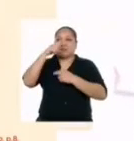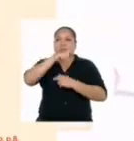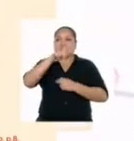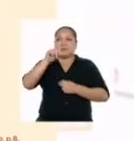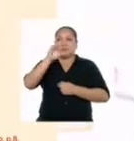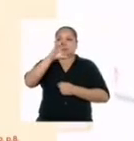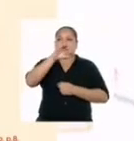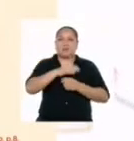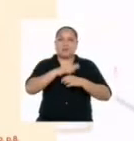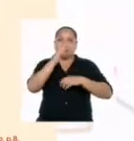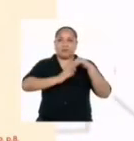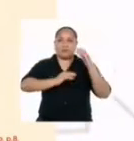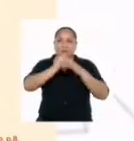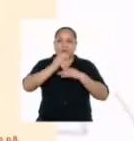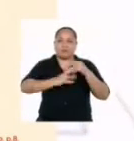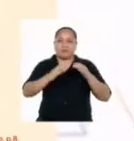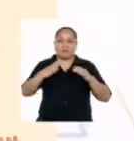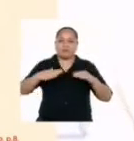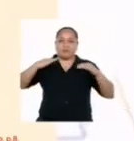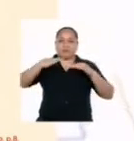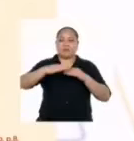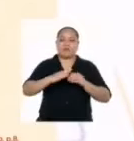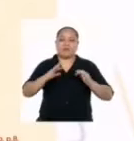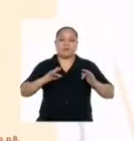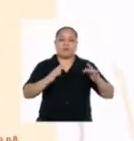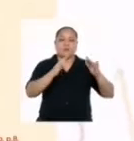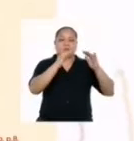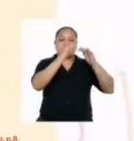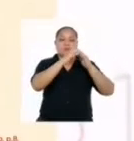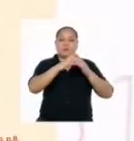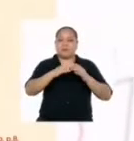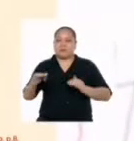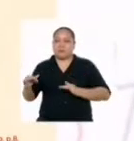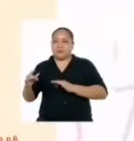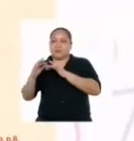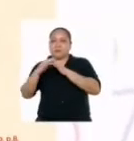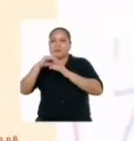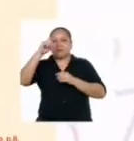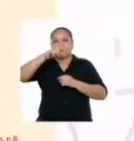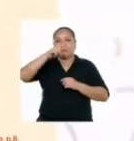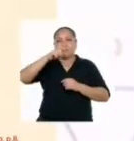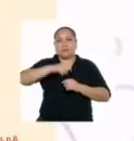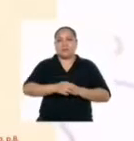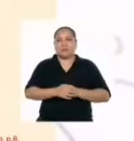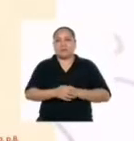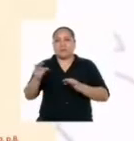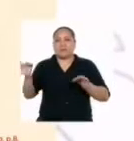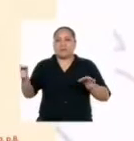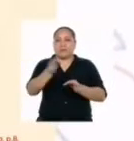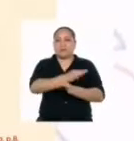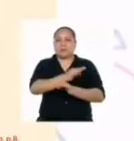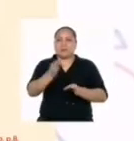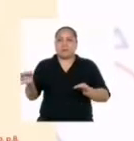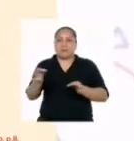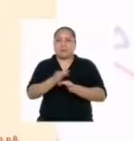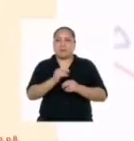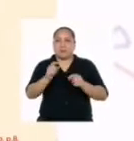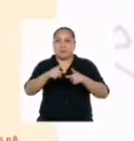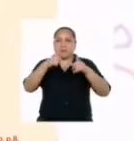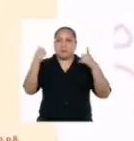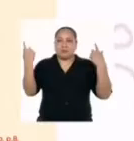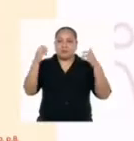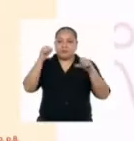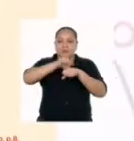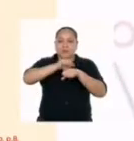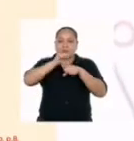de plataformas en los edificios piramidales de Miraya, fue necesario el traslado de grandes bloques